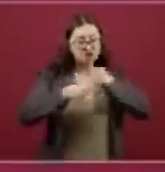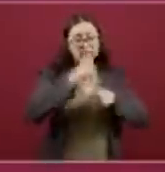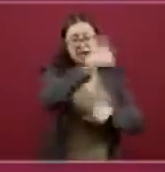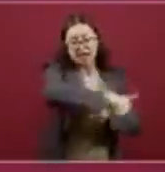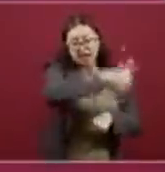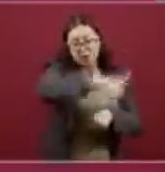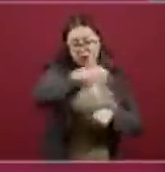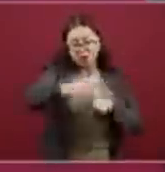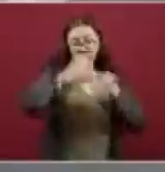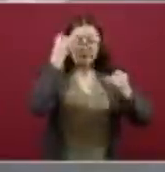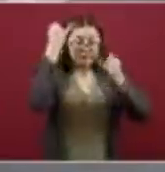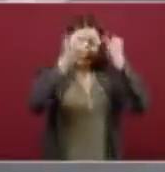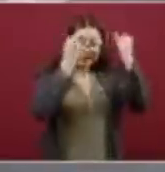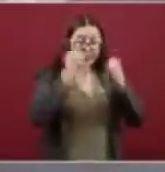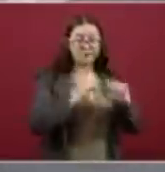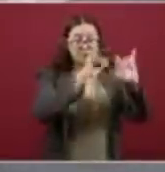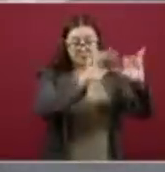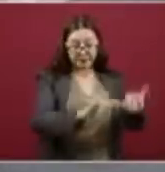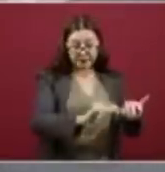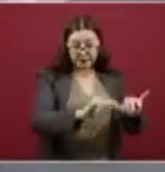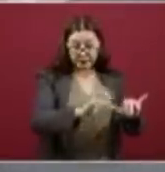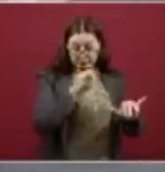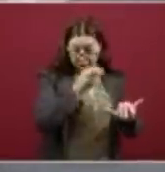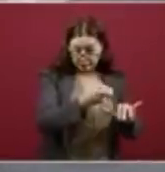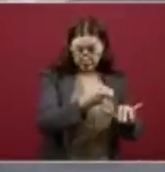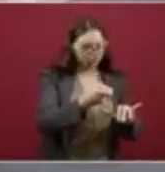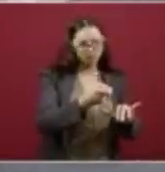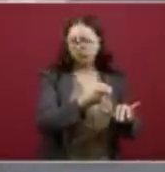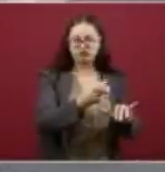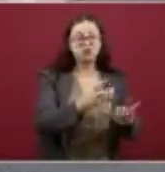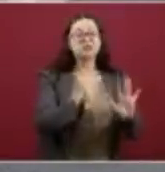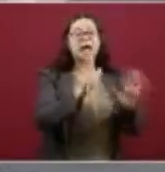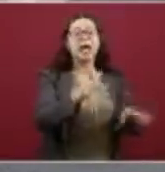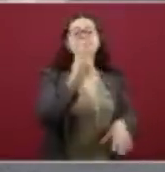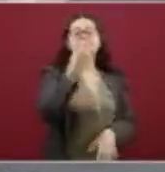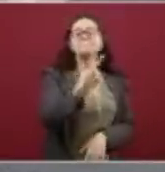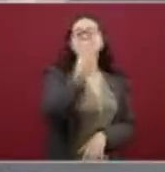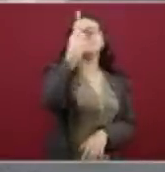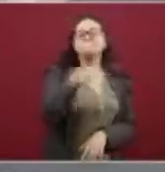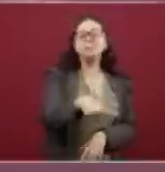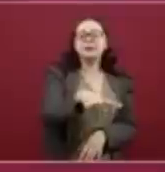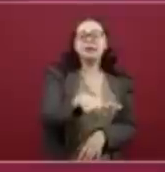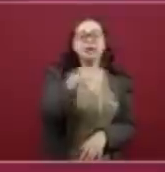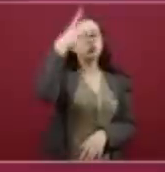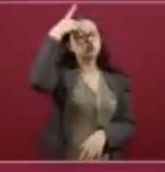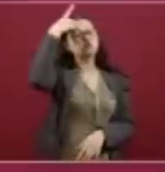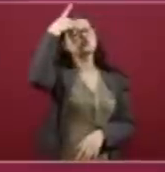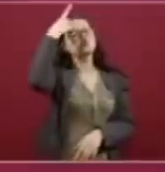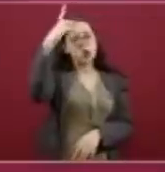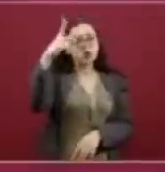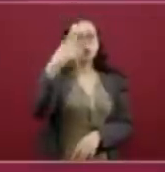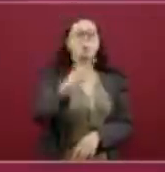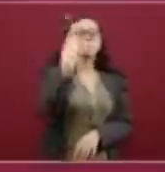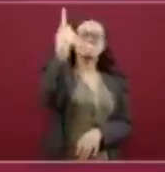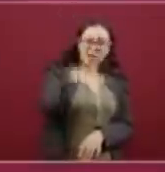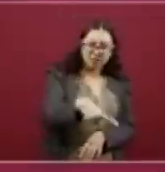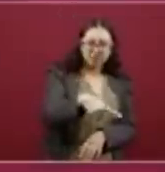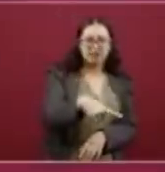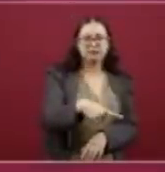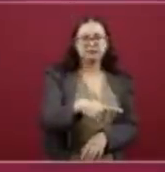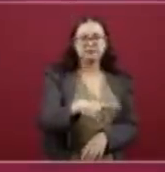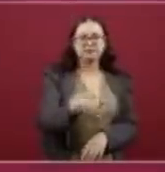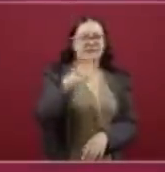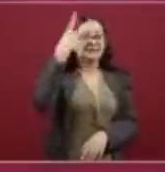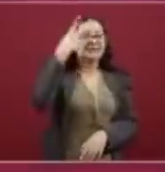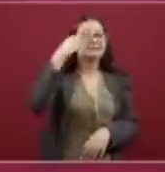escritor, sino una consigna de parte de los dueños de los medios, del